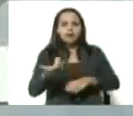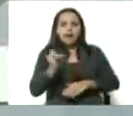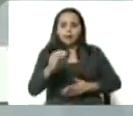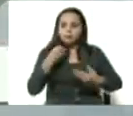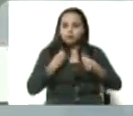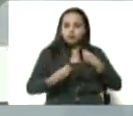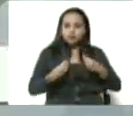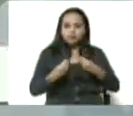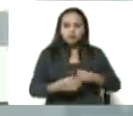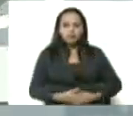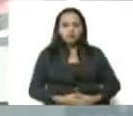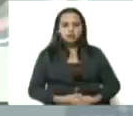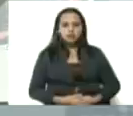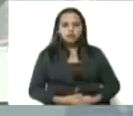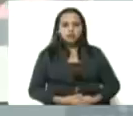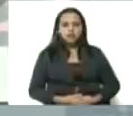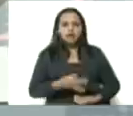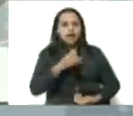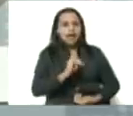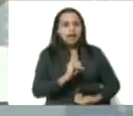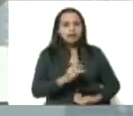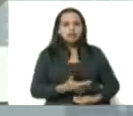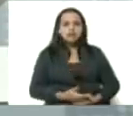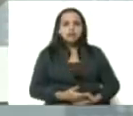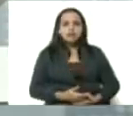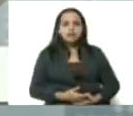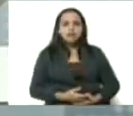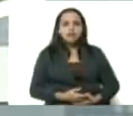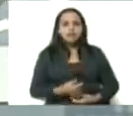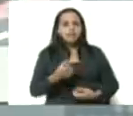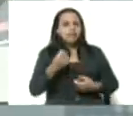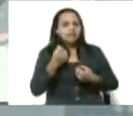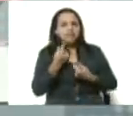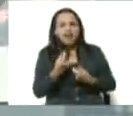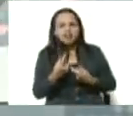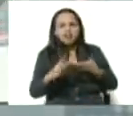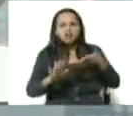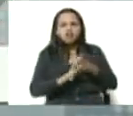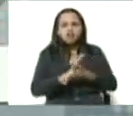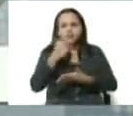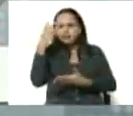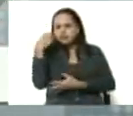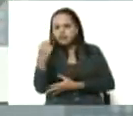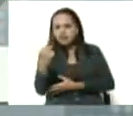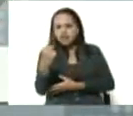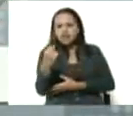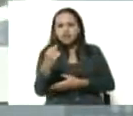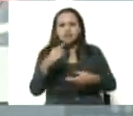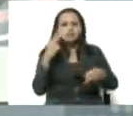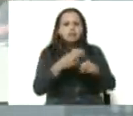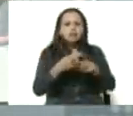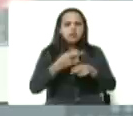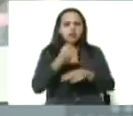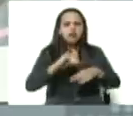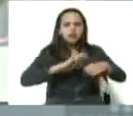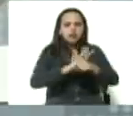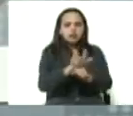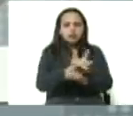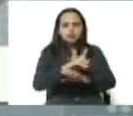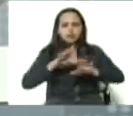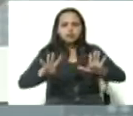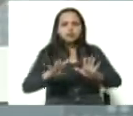preocupado ante muchas veces la falta de percepción sobre la gravedad del coronavirus, del